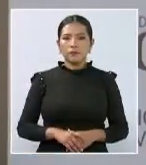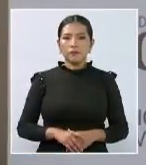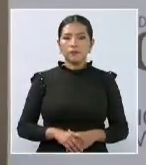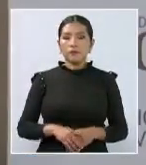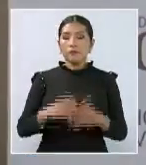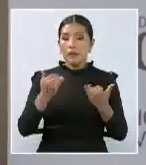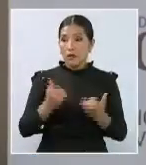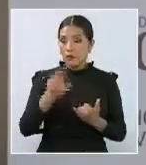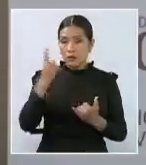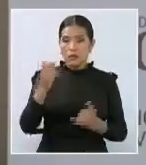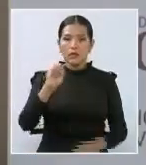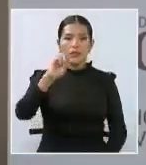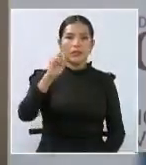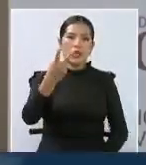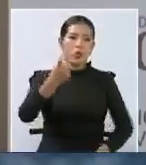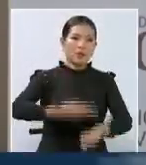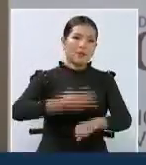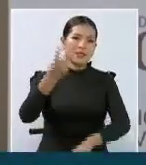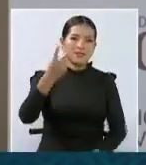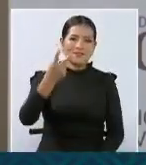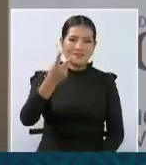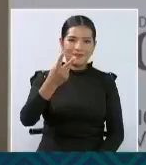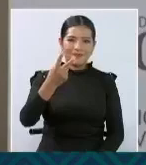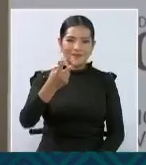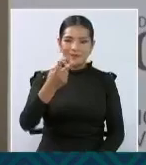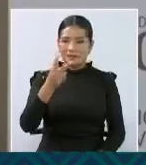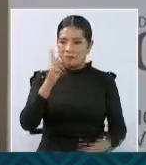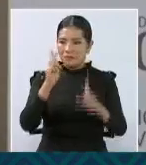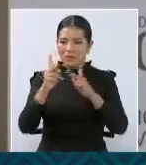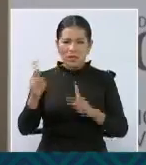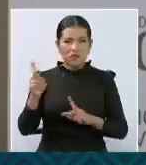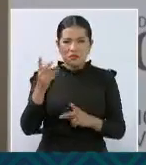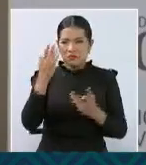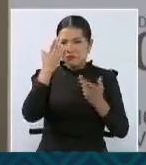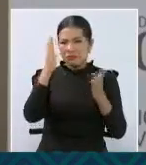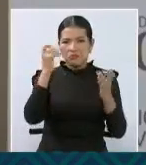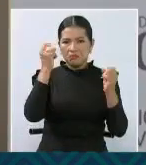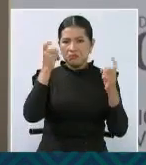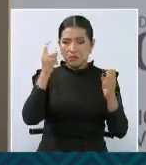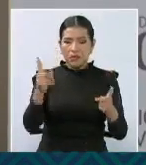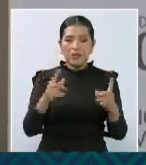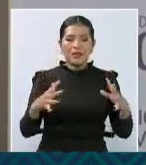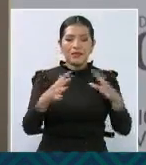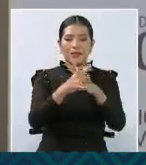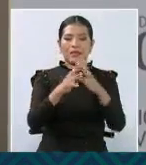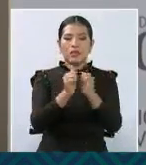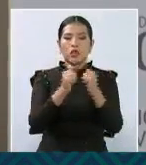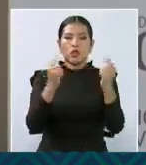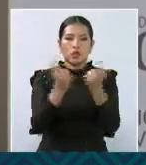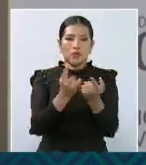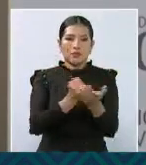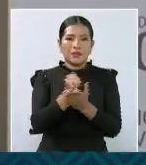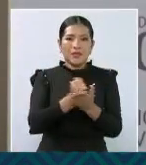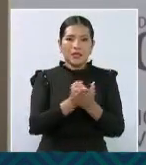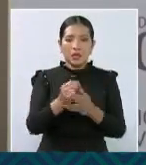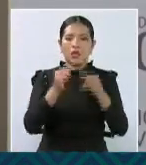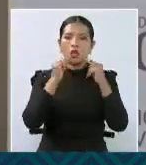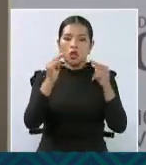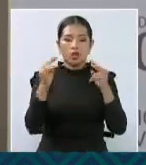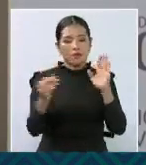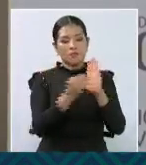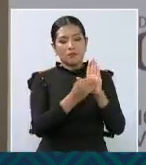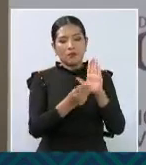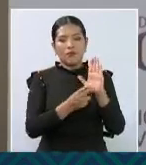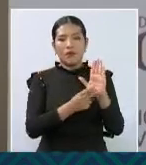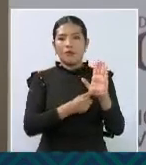Es la segunda vez que hacen por las redes sociales circular notas falsas.